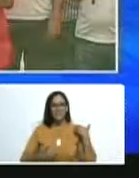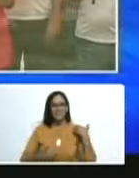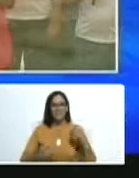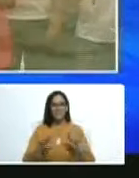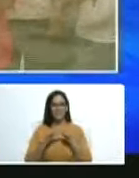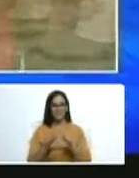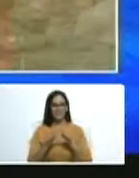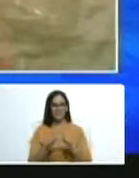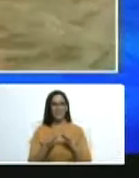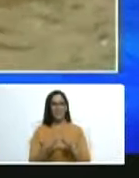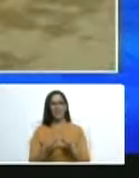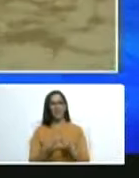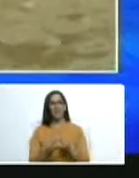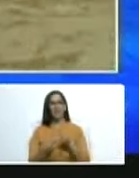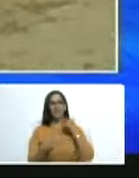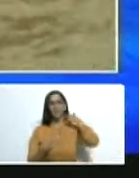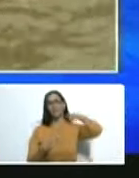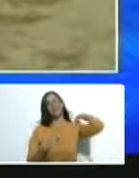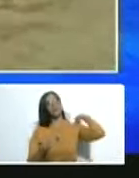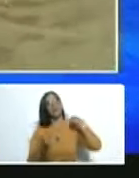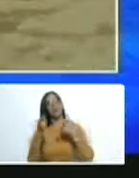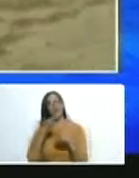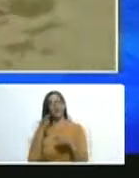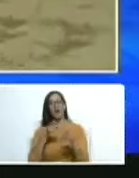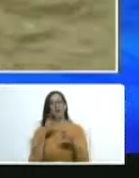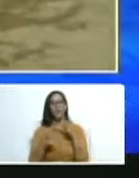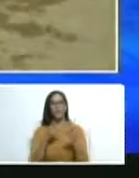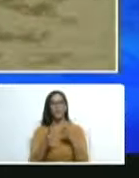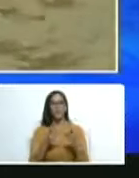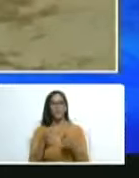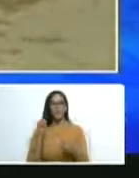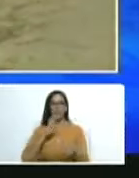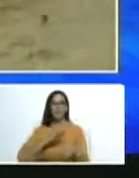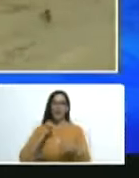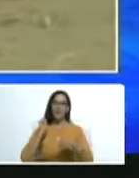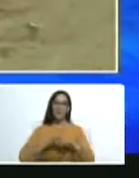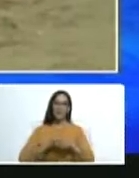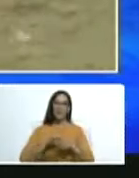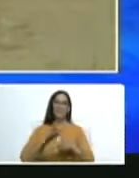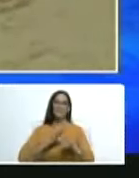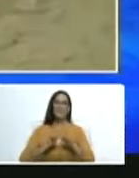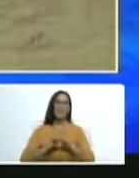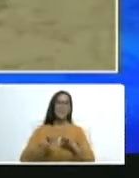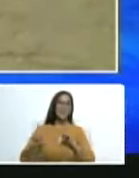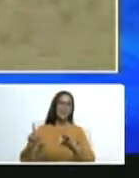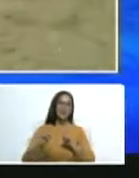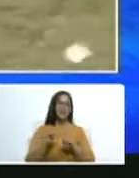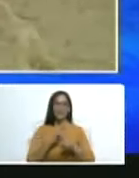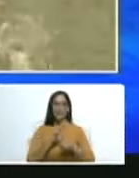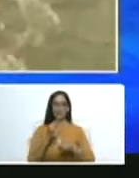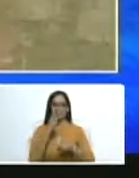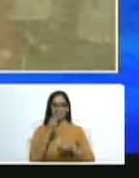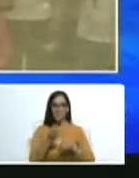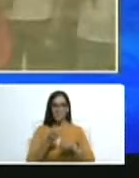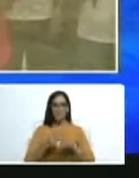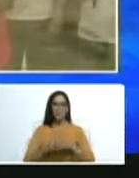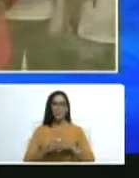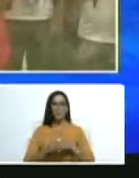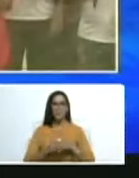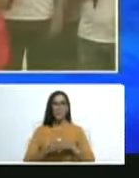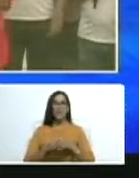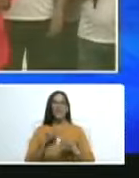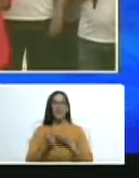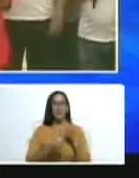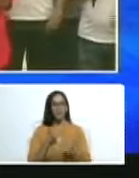seguir adelante, de buscar al productor que está abandonado, que está lejos, que no se visita. He hecho un